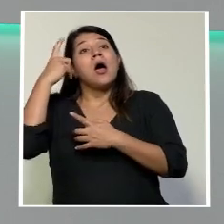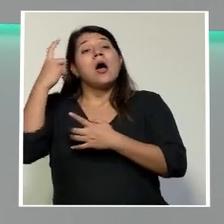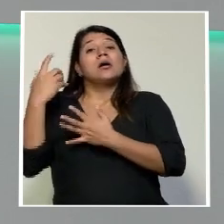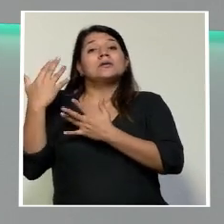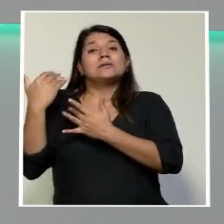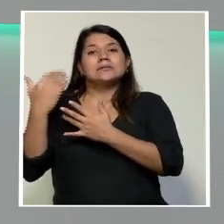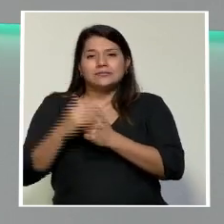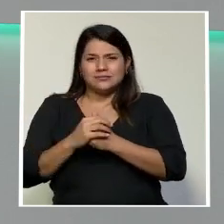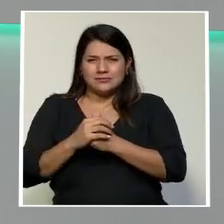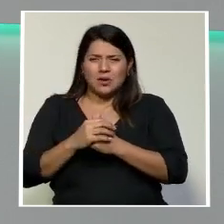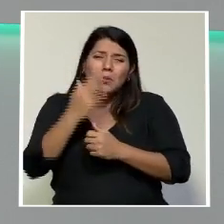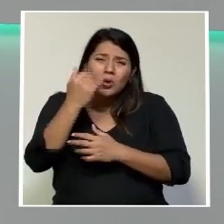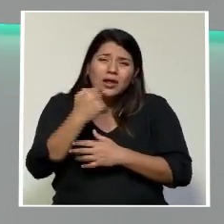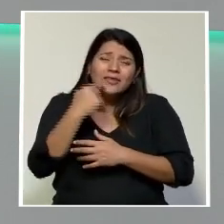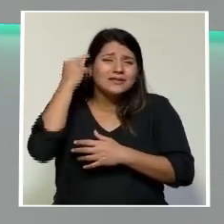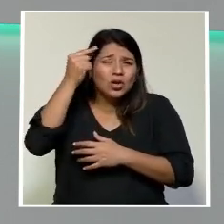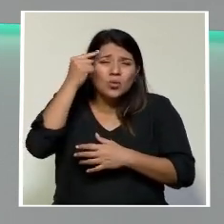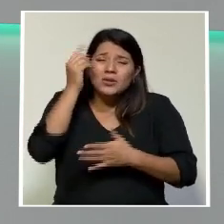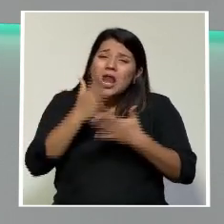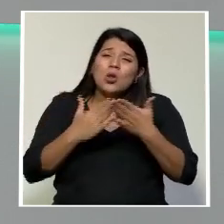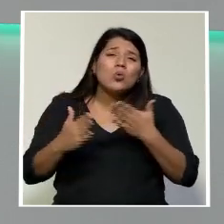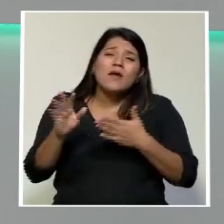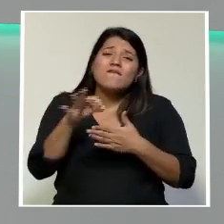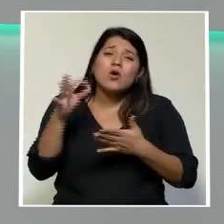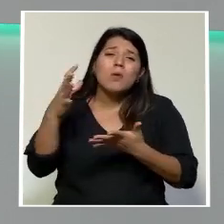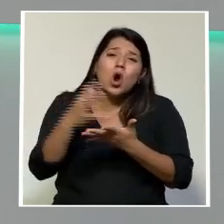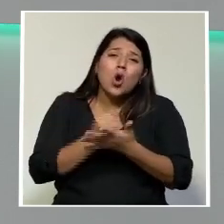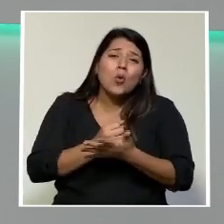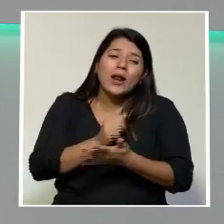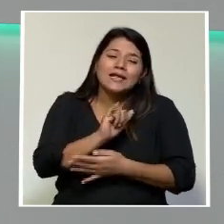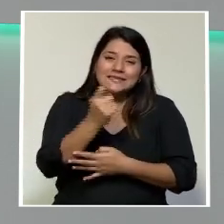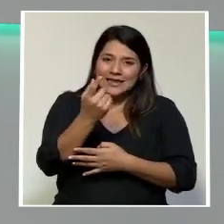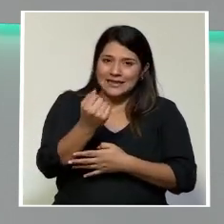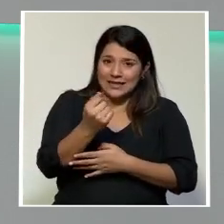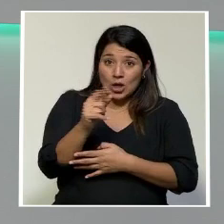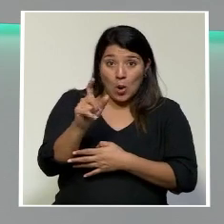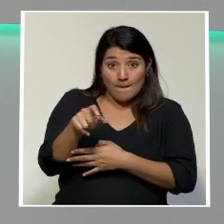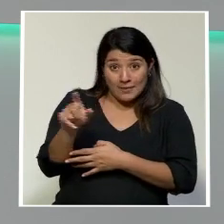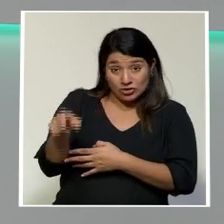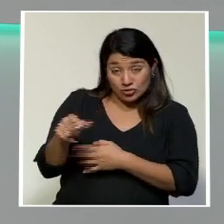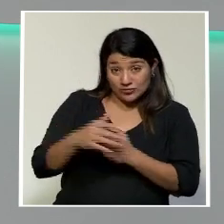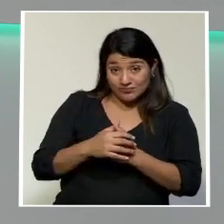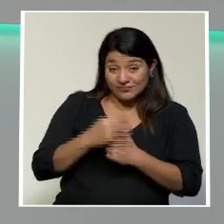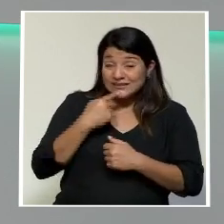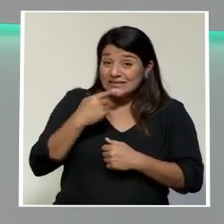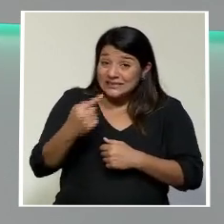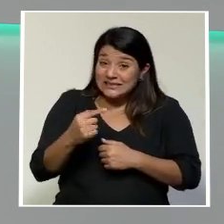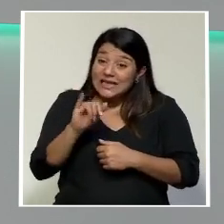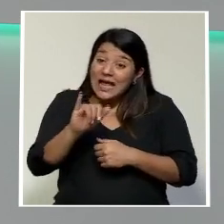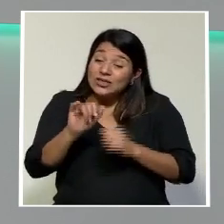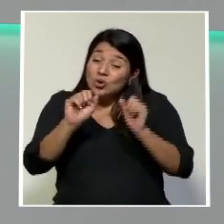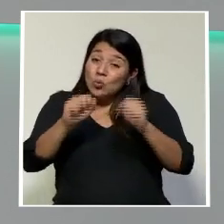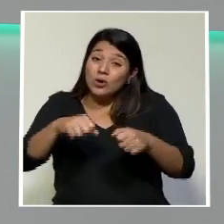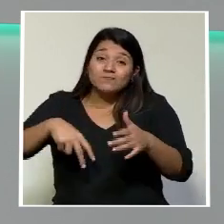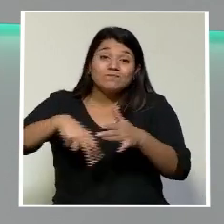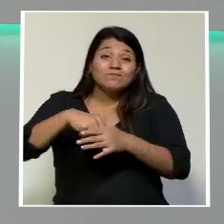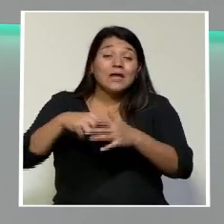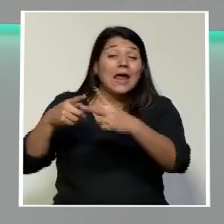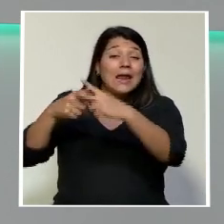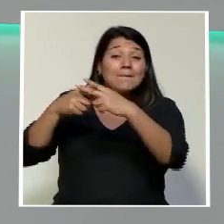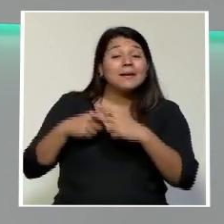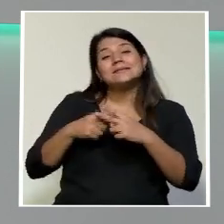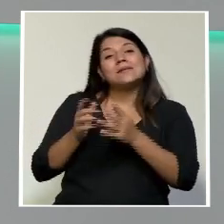se le cobrará de una u otra forma a las personas. Desde el oficialismo señalan que esto puede entorpecer el crédito que solicita el país